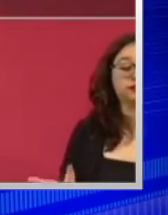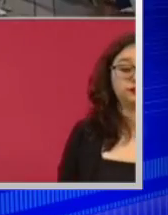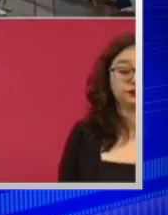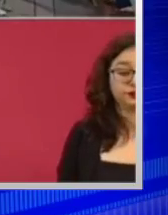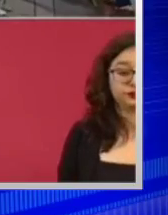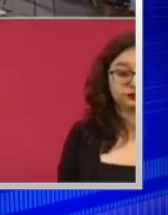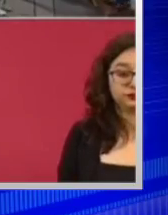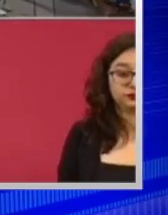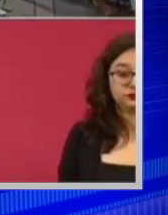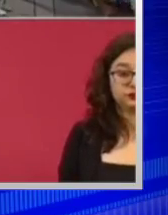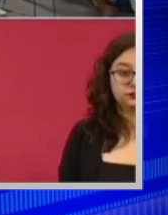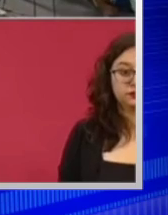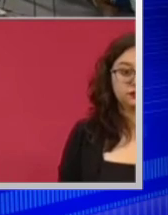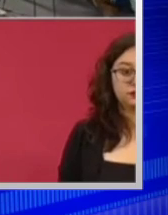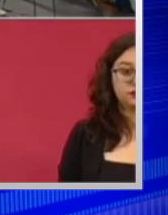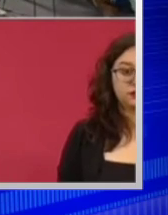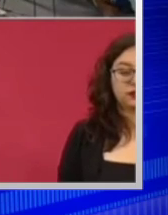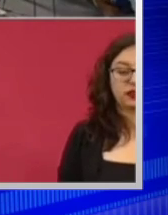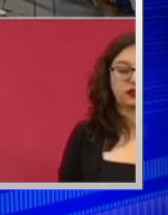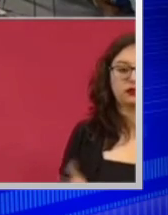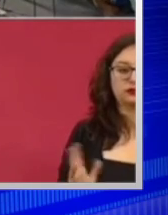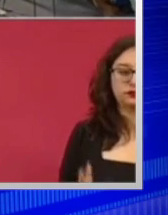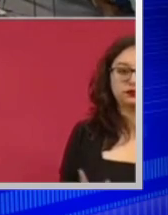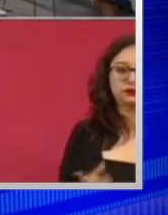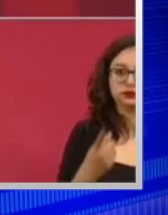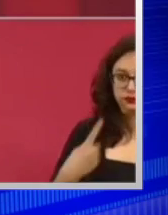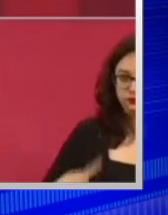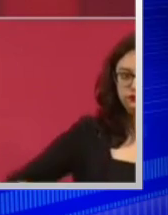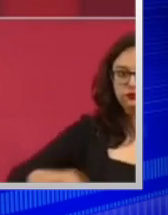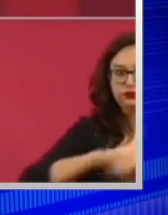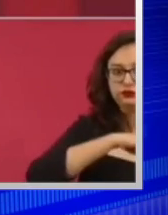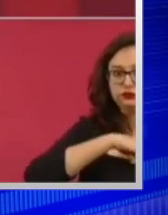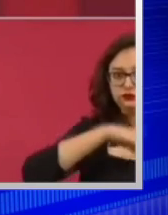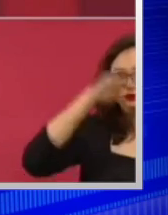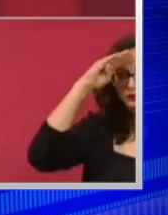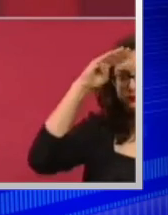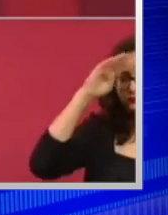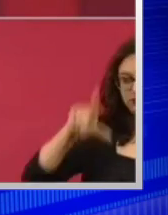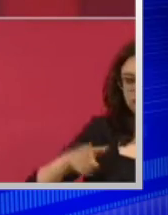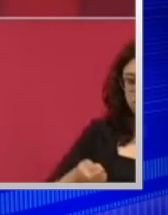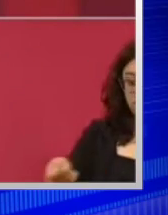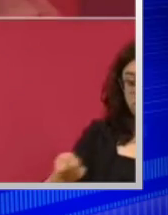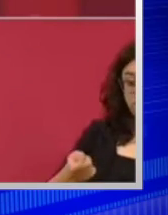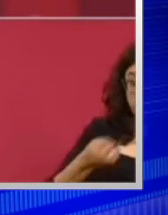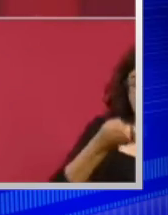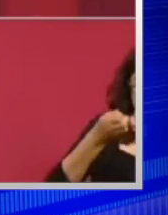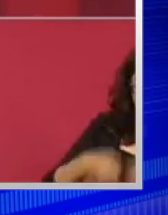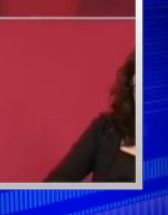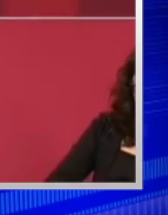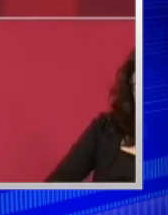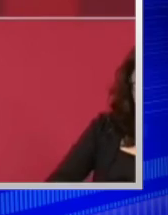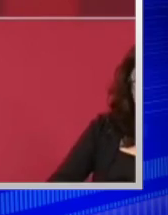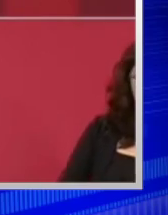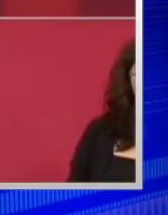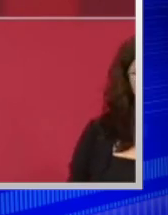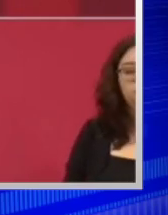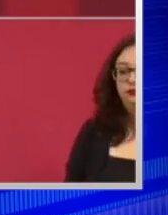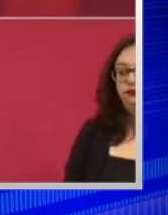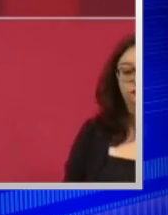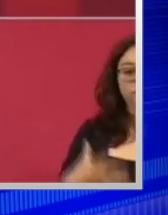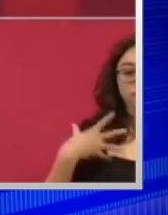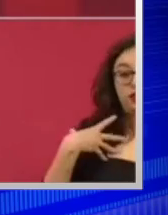no apostemos a la inestabilidad estamos saliendo de la pandemia